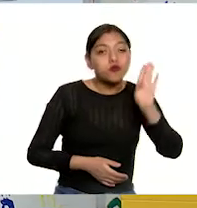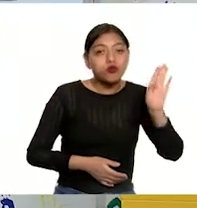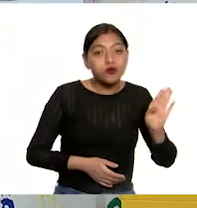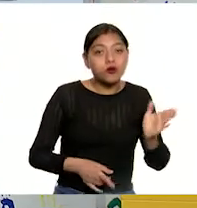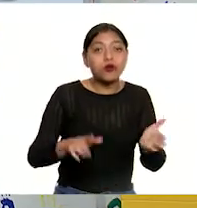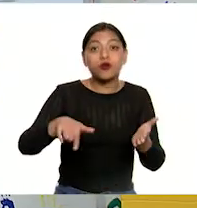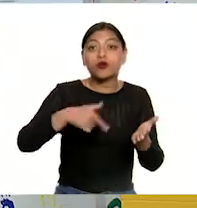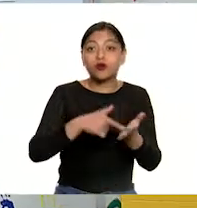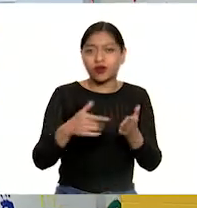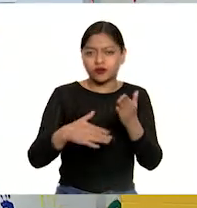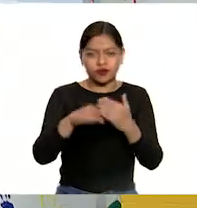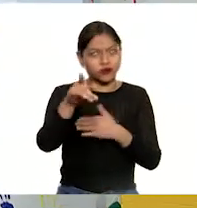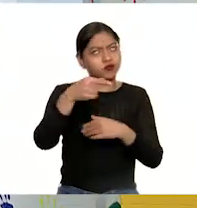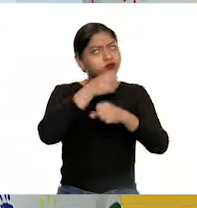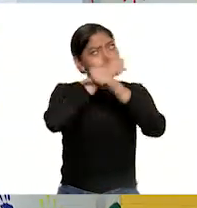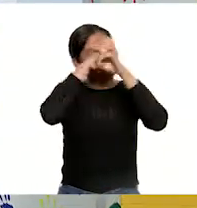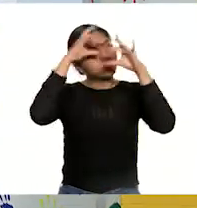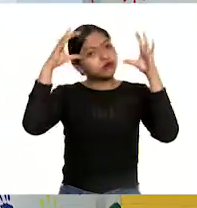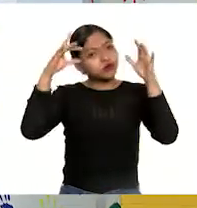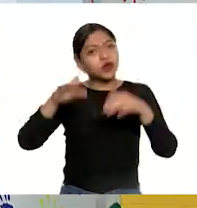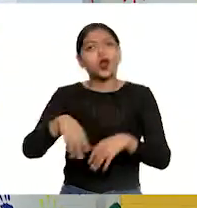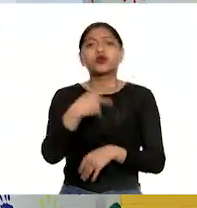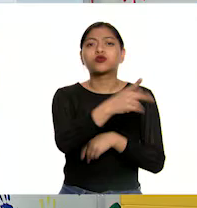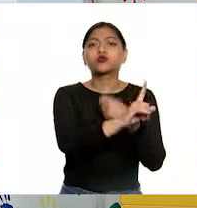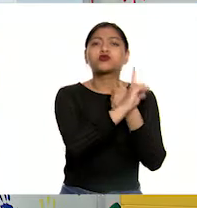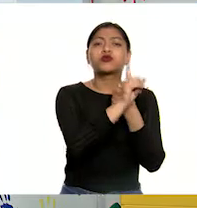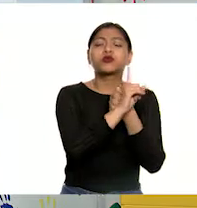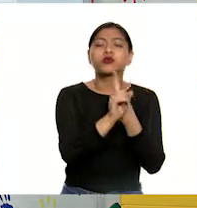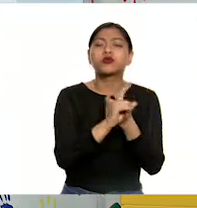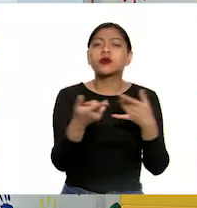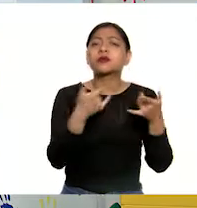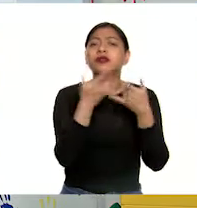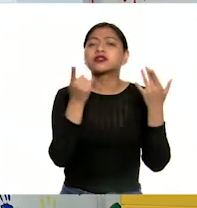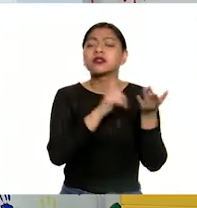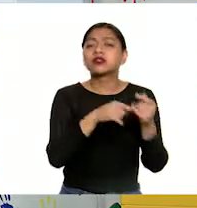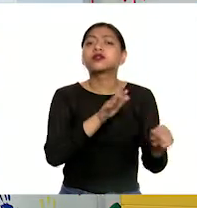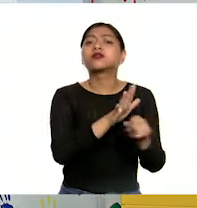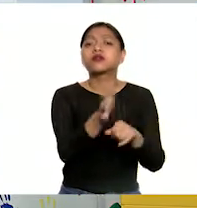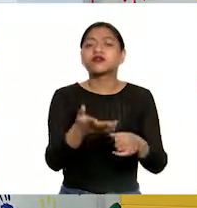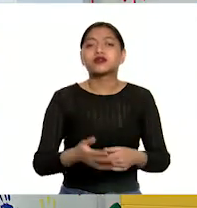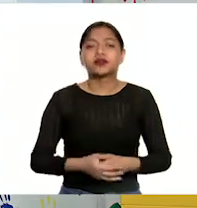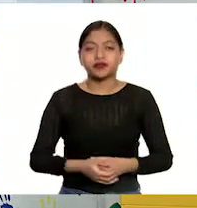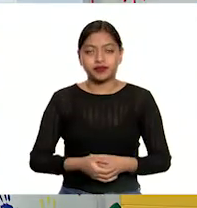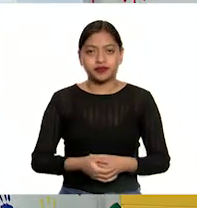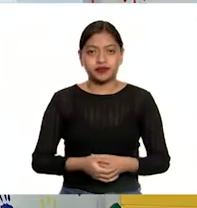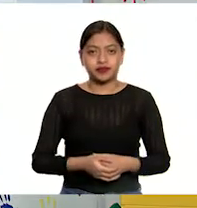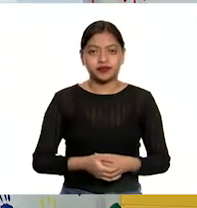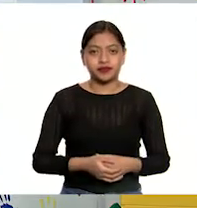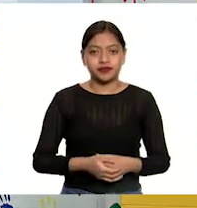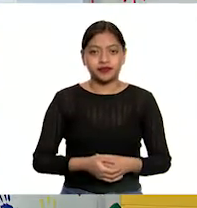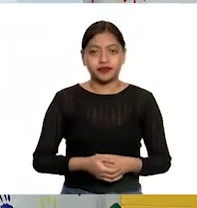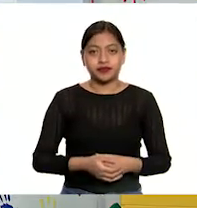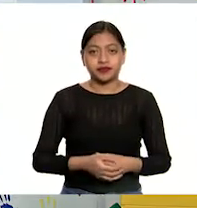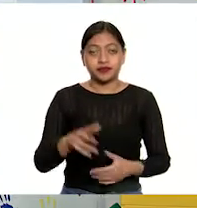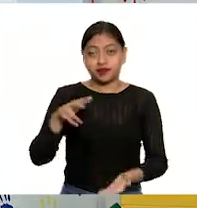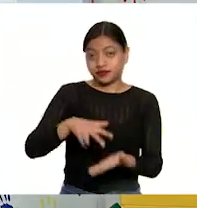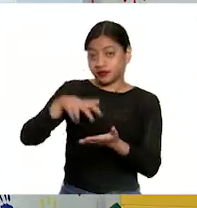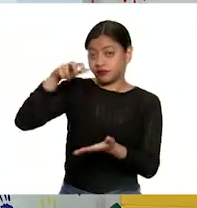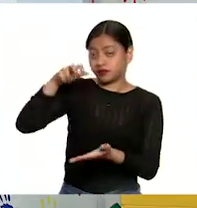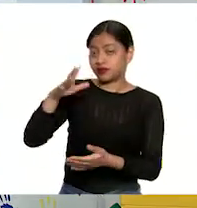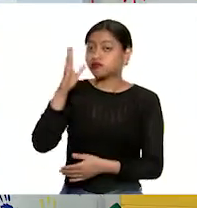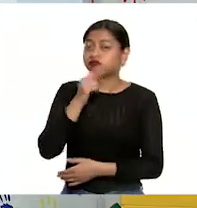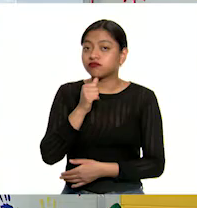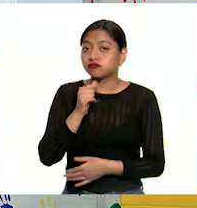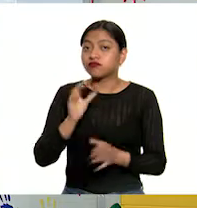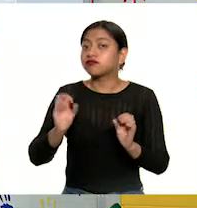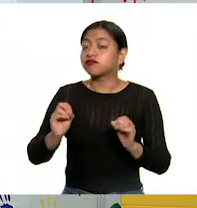Vayan imaginándolo. ¿Cuál sería su problema? Yo creo que... no podía saltar,